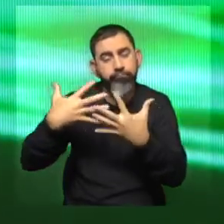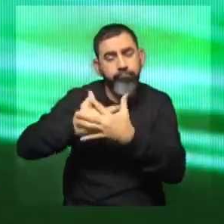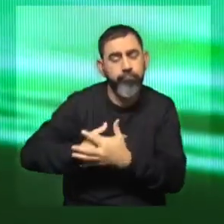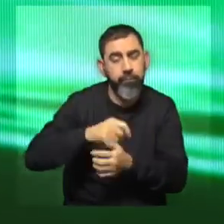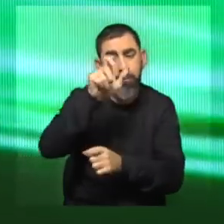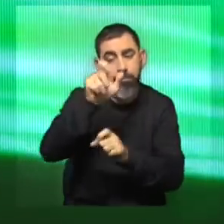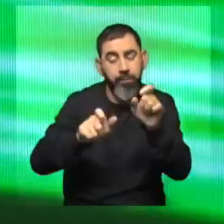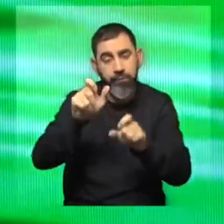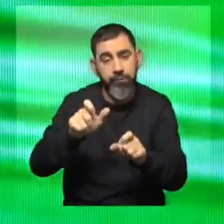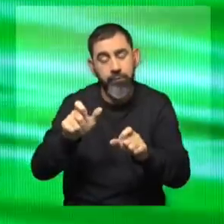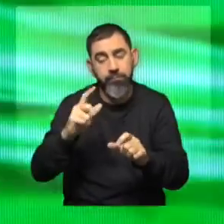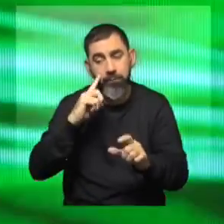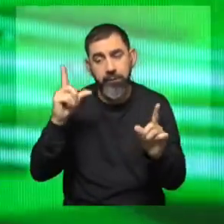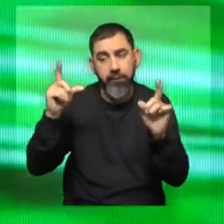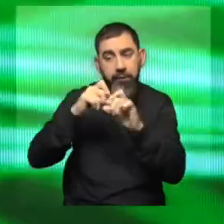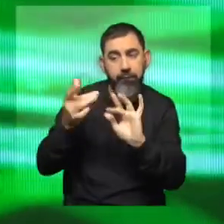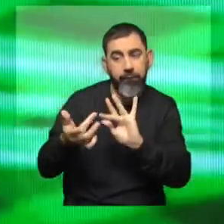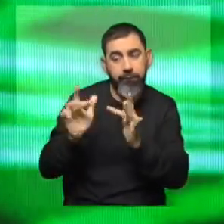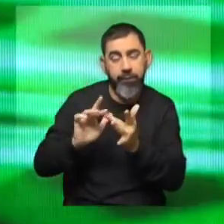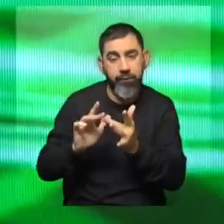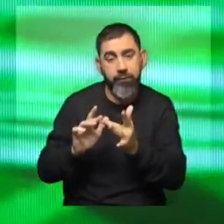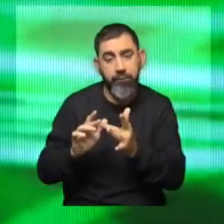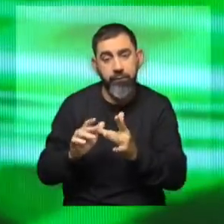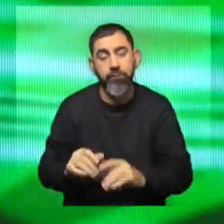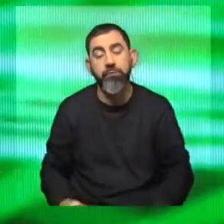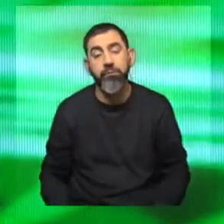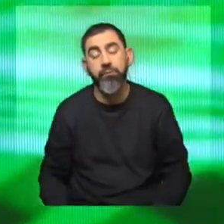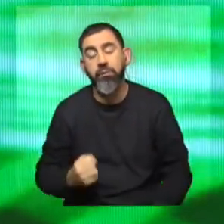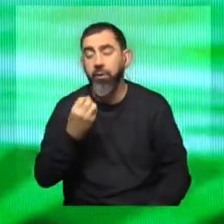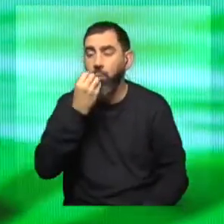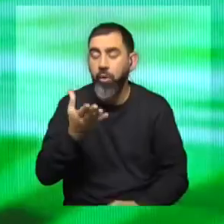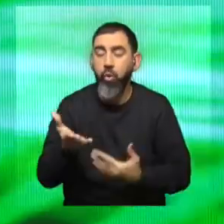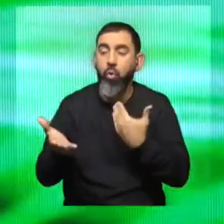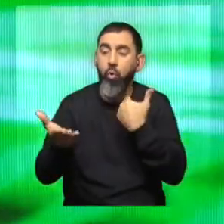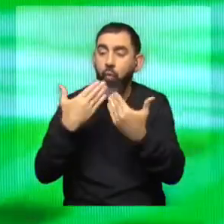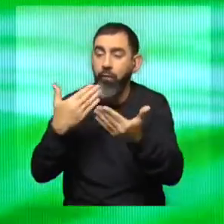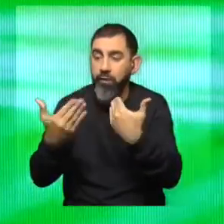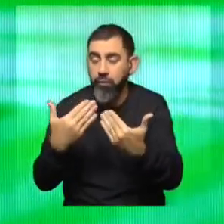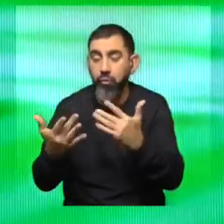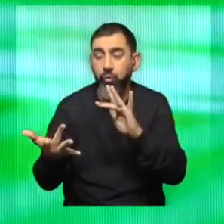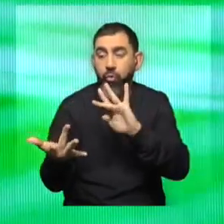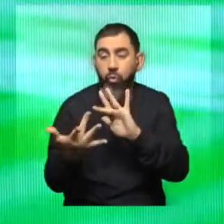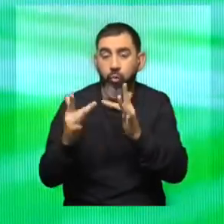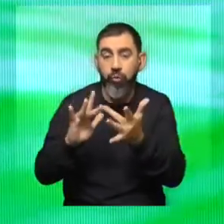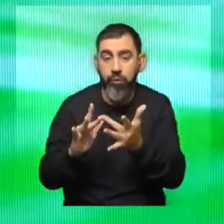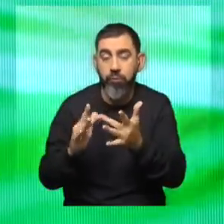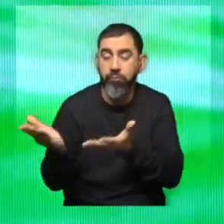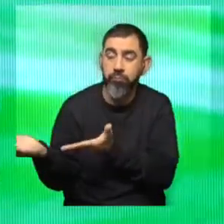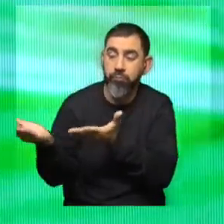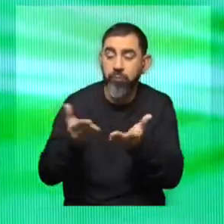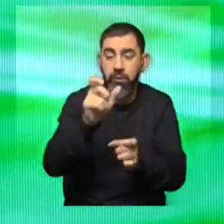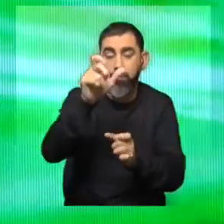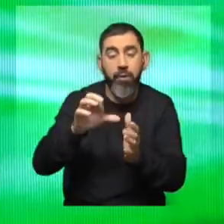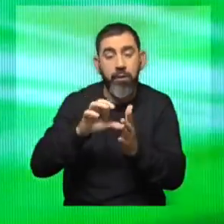que llegan las personas entonces ahí como la puesta de la proximidad de la conversación este de también acercar a las personas a